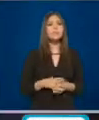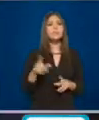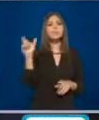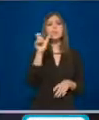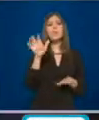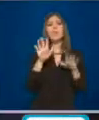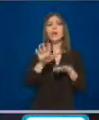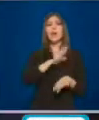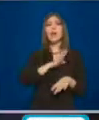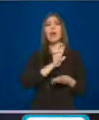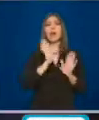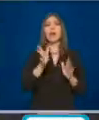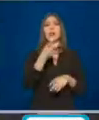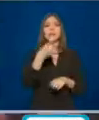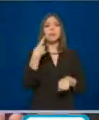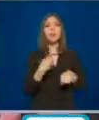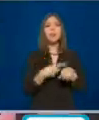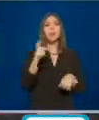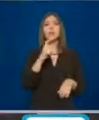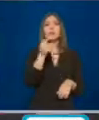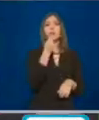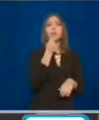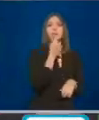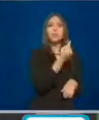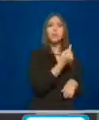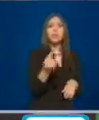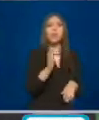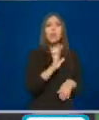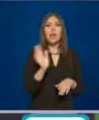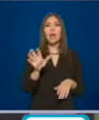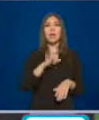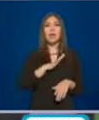cuando un niño, una criatura, pues ya empieza con